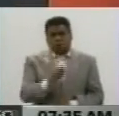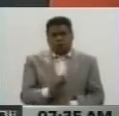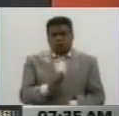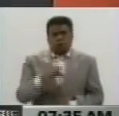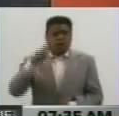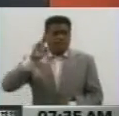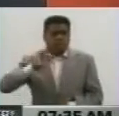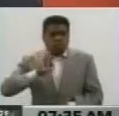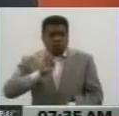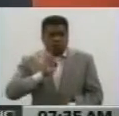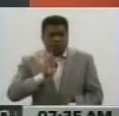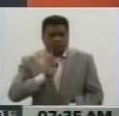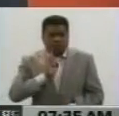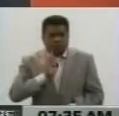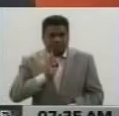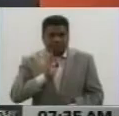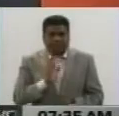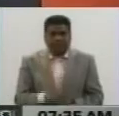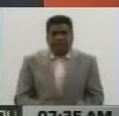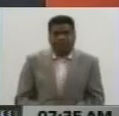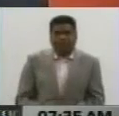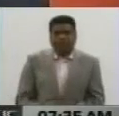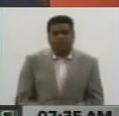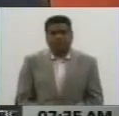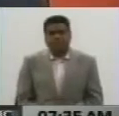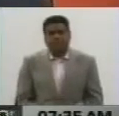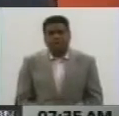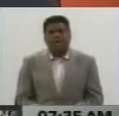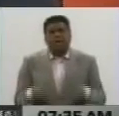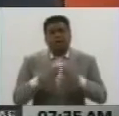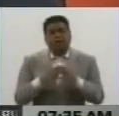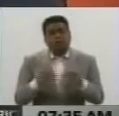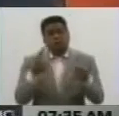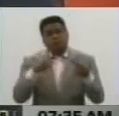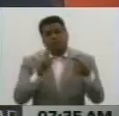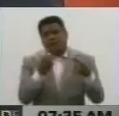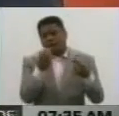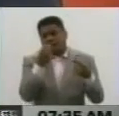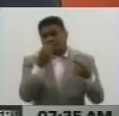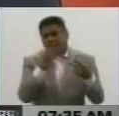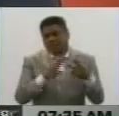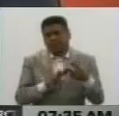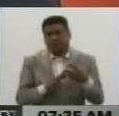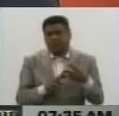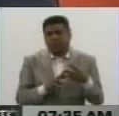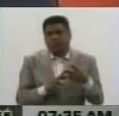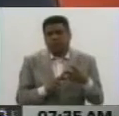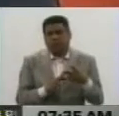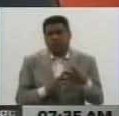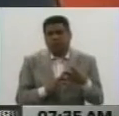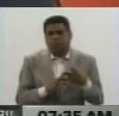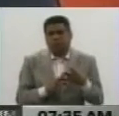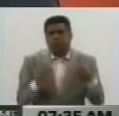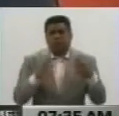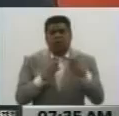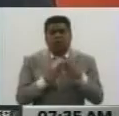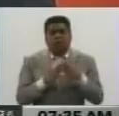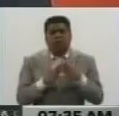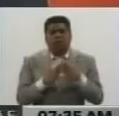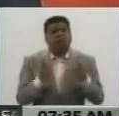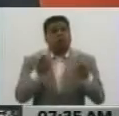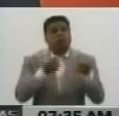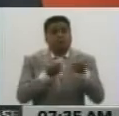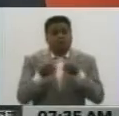en día existe una guerra económica no convencional en materia de alimentación, también la existe en el marco de nuestros metales preciosos, de